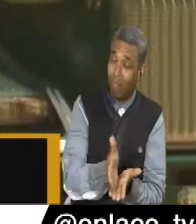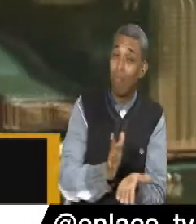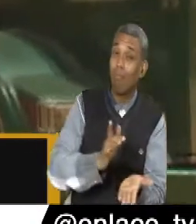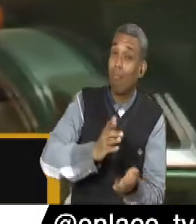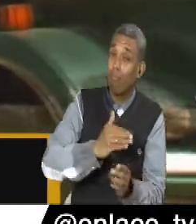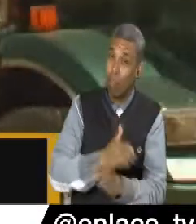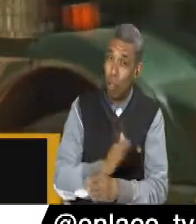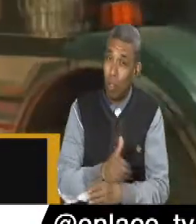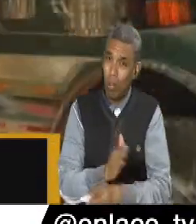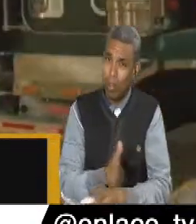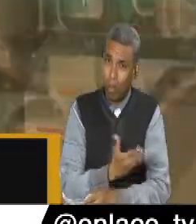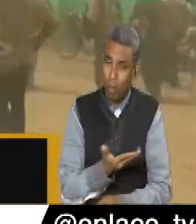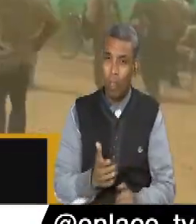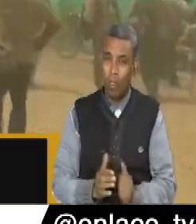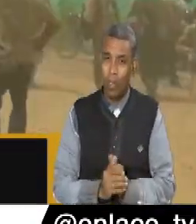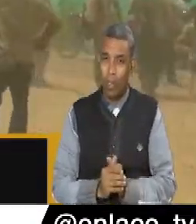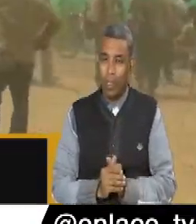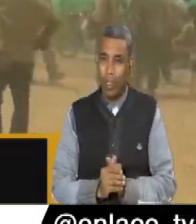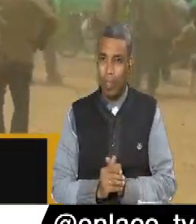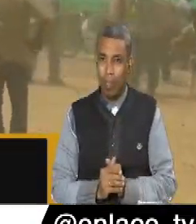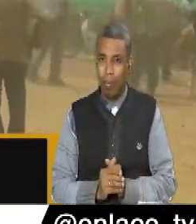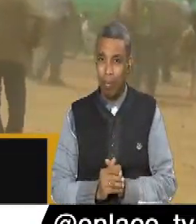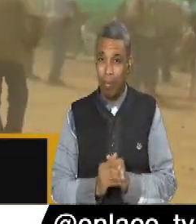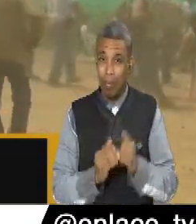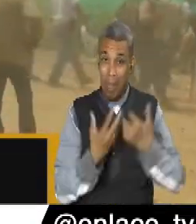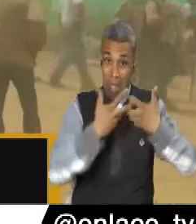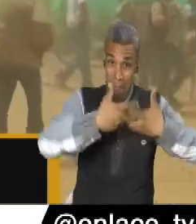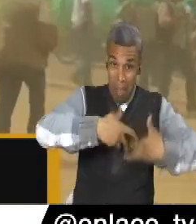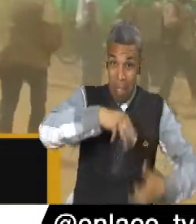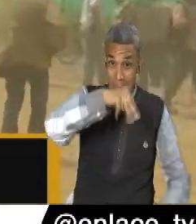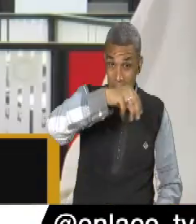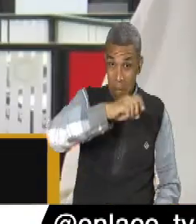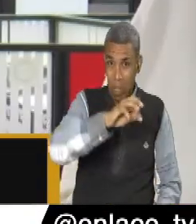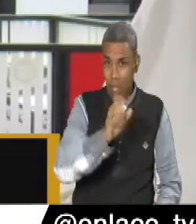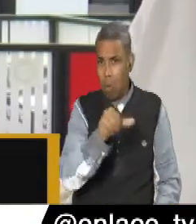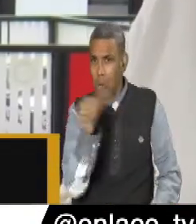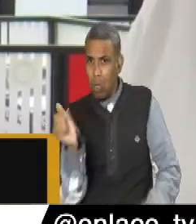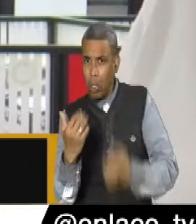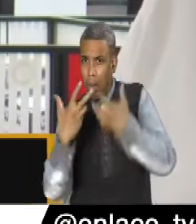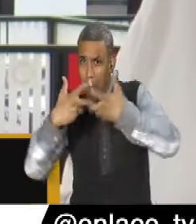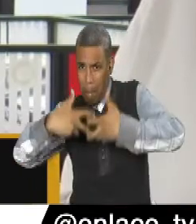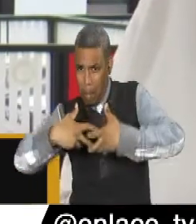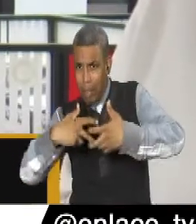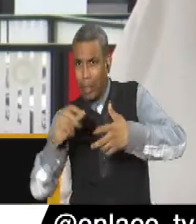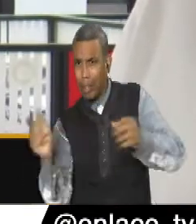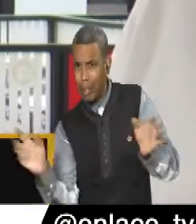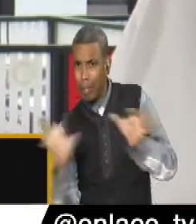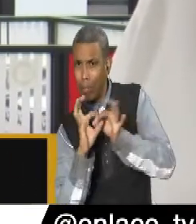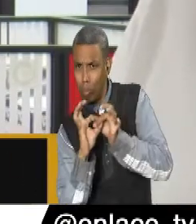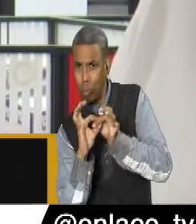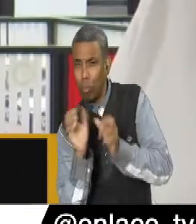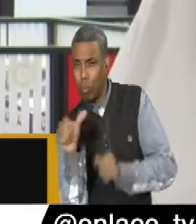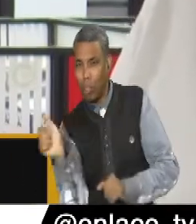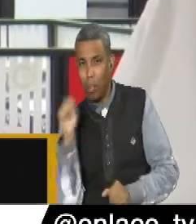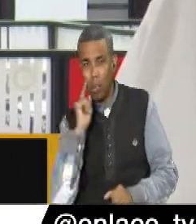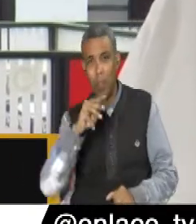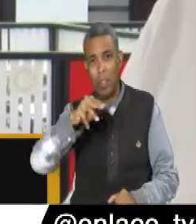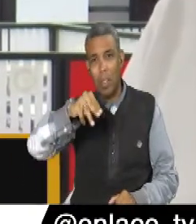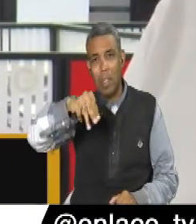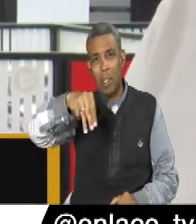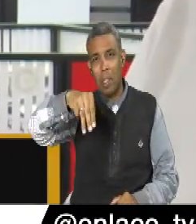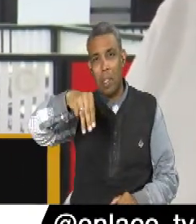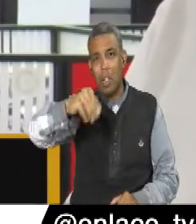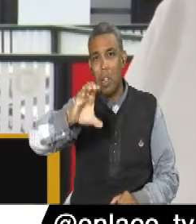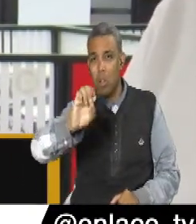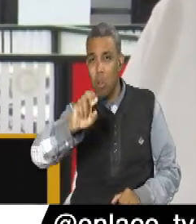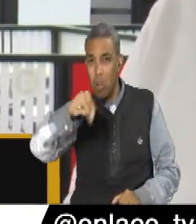tiene el subcontratista de Mota & Gil, que es Construcciones de UDESAS. Ellos son los que tienen el mayor